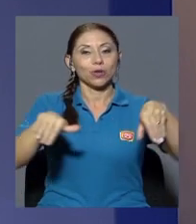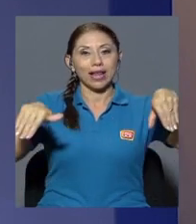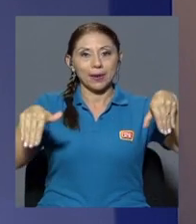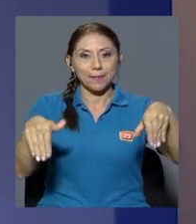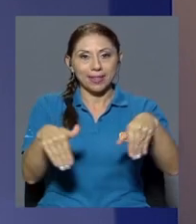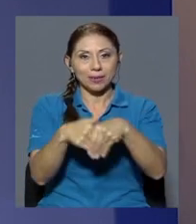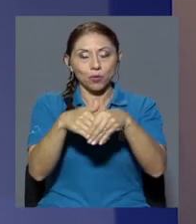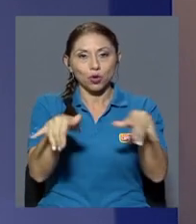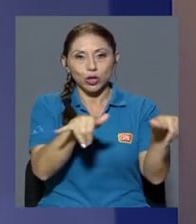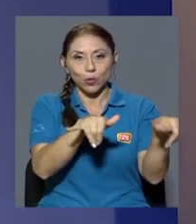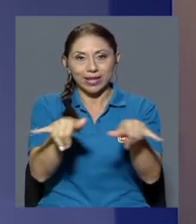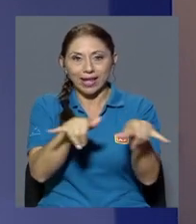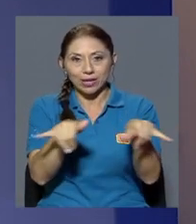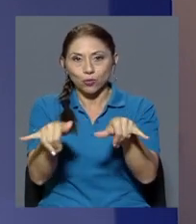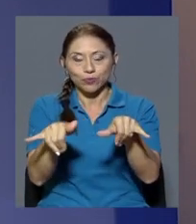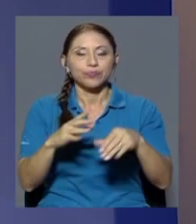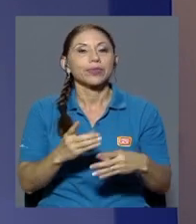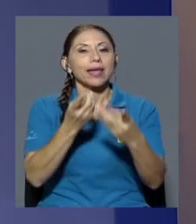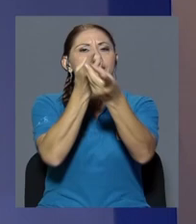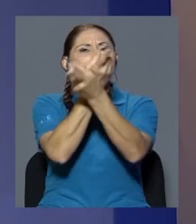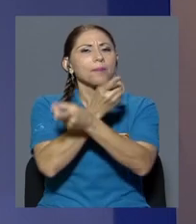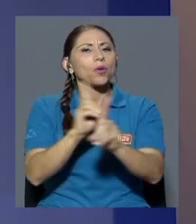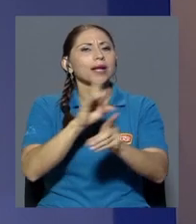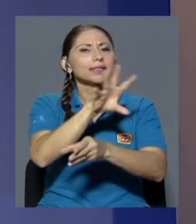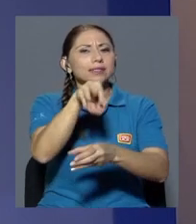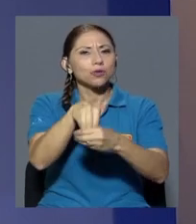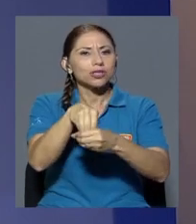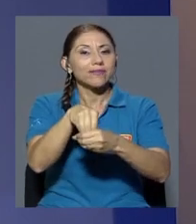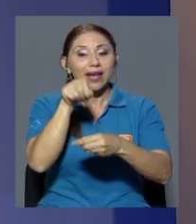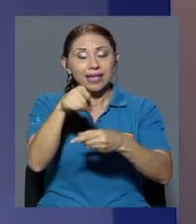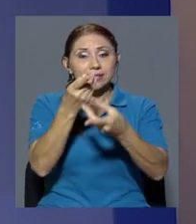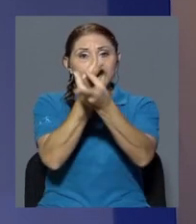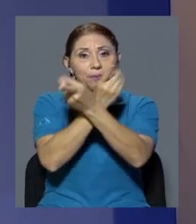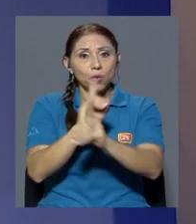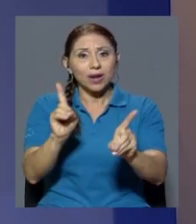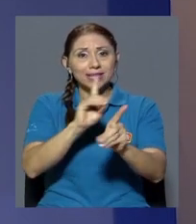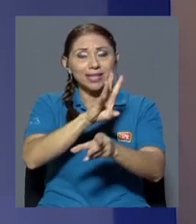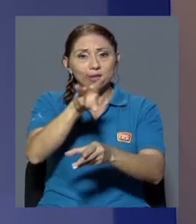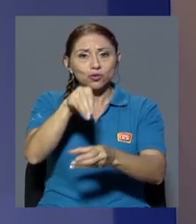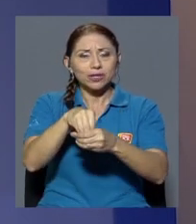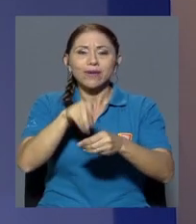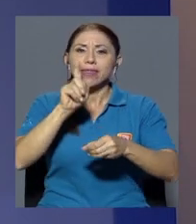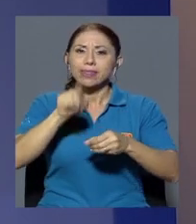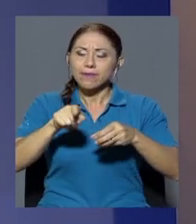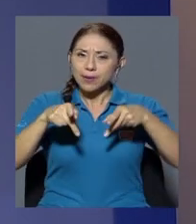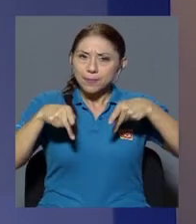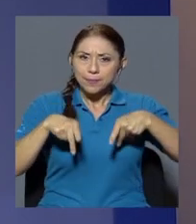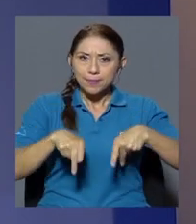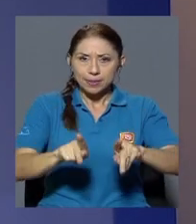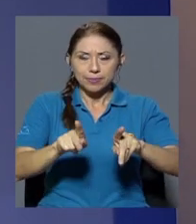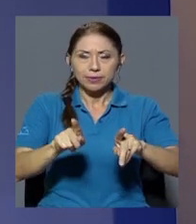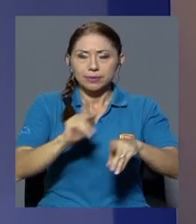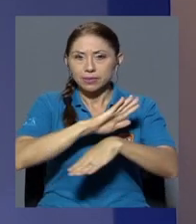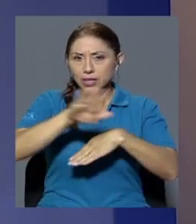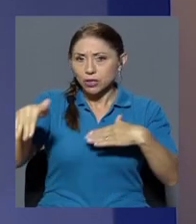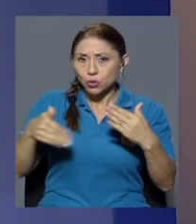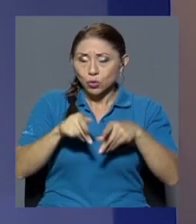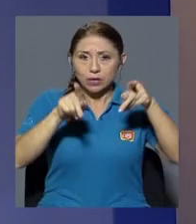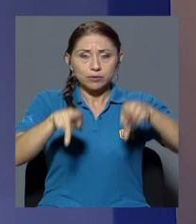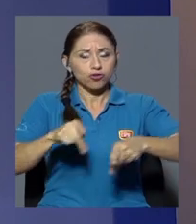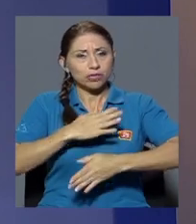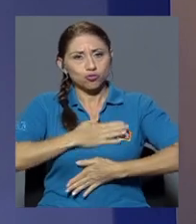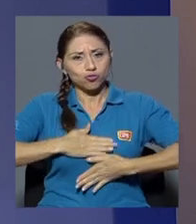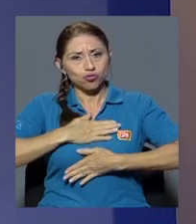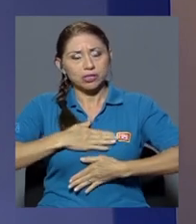y la democracia es inclusiva y esa democracia inclusiva de permitir que todos los